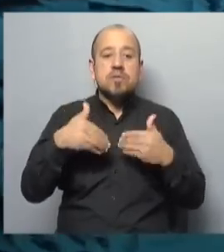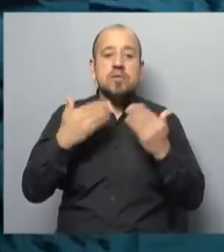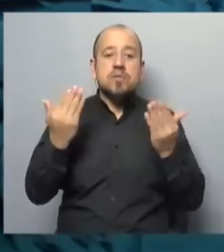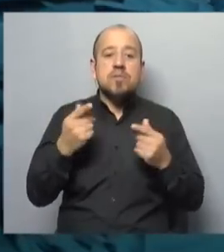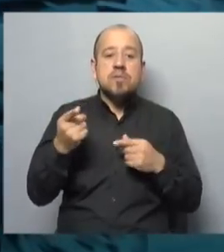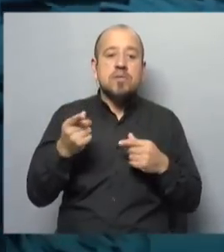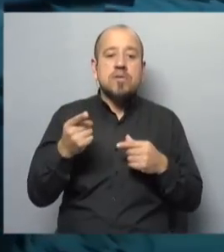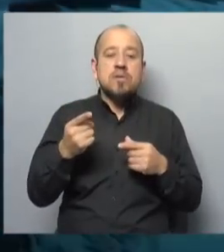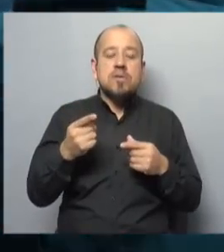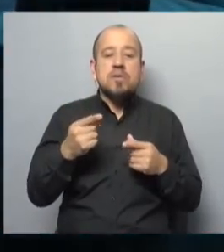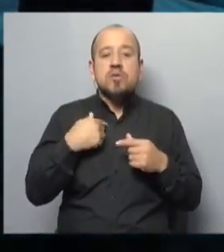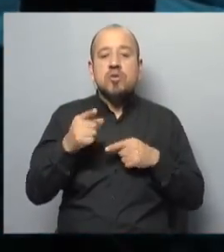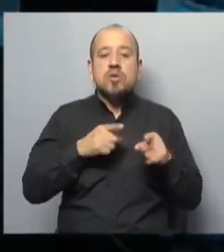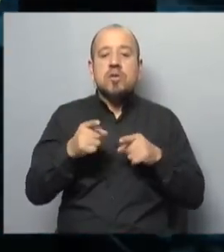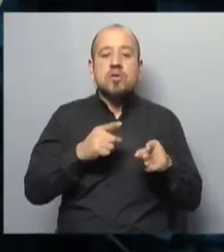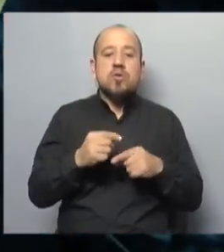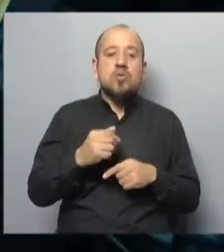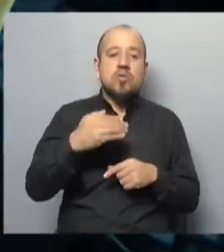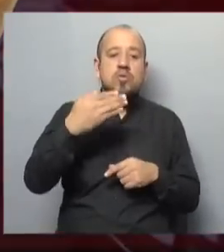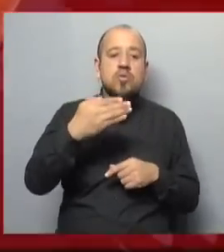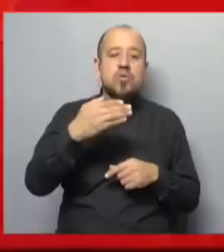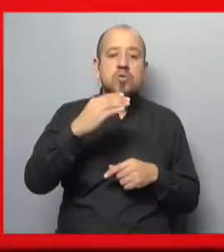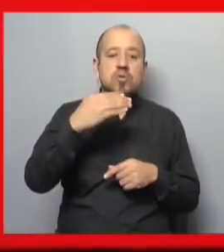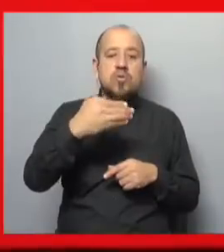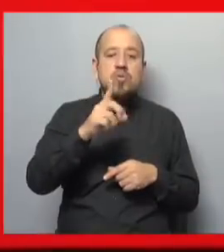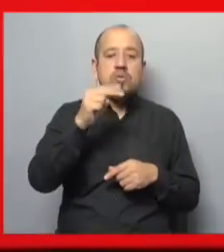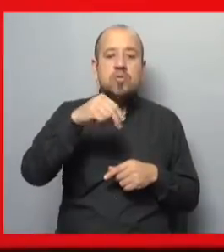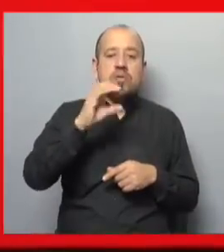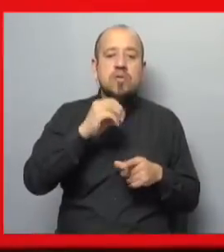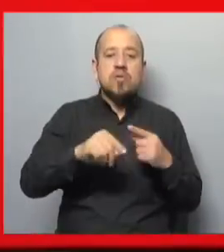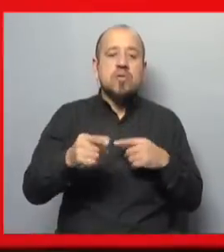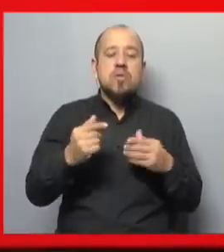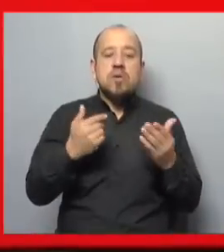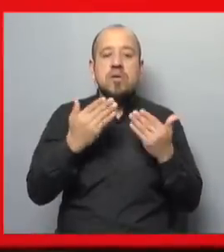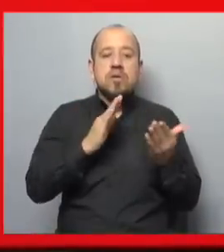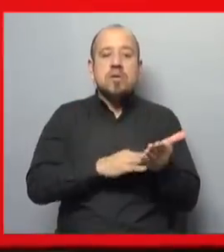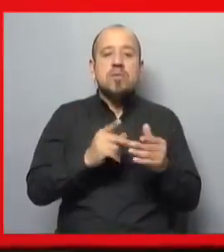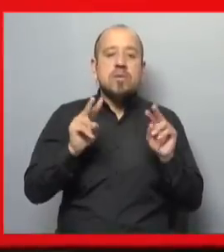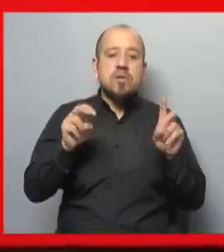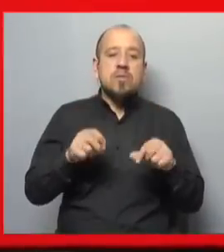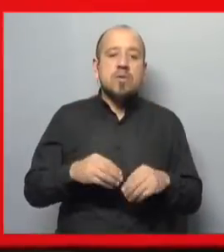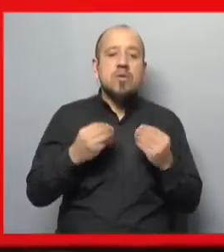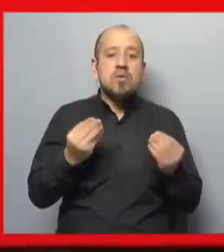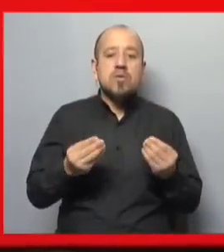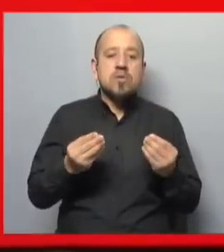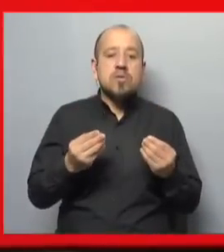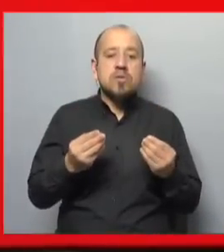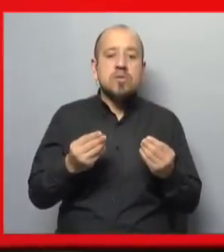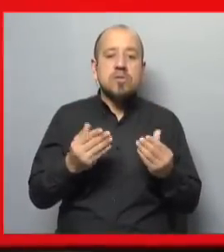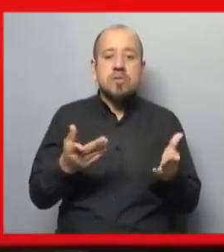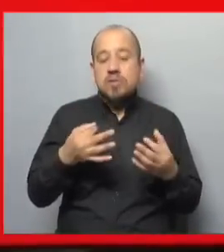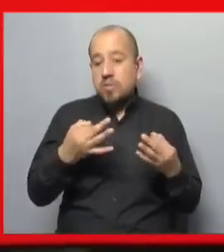con el cacho blanco en el césped un montón de veces hablamos del tema como un imán a tener se iban seguros que iban a